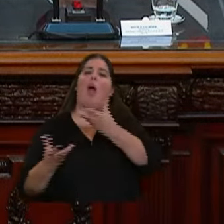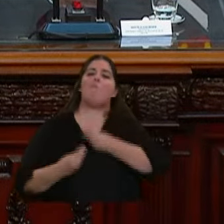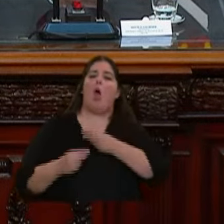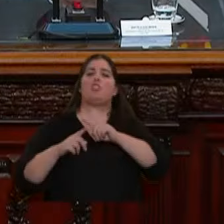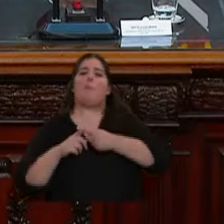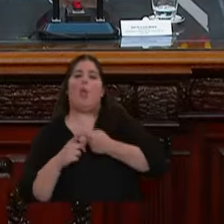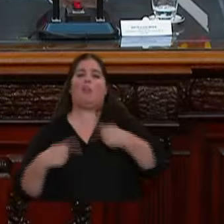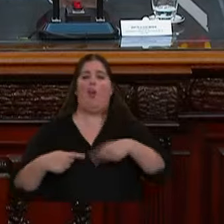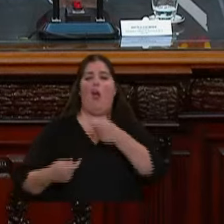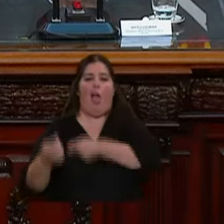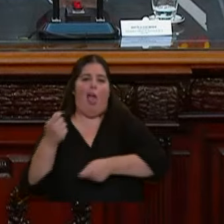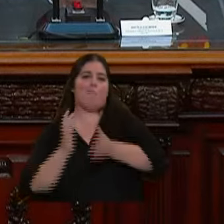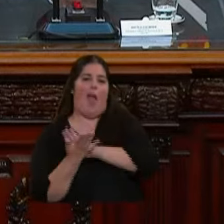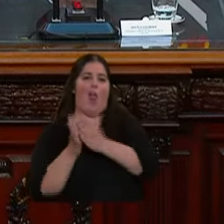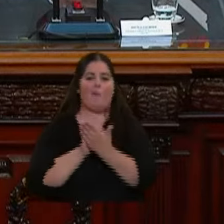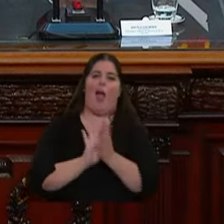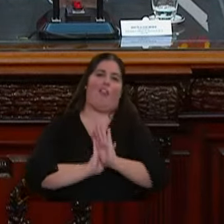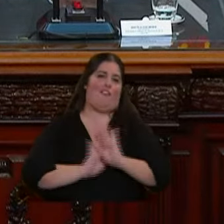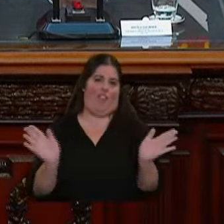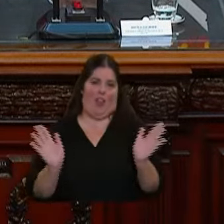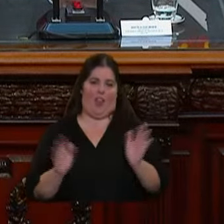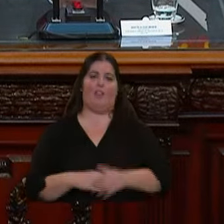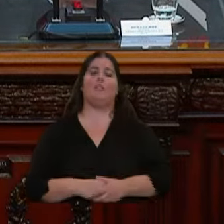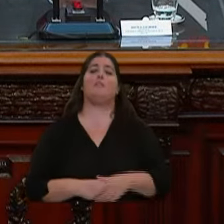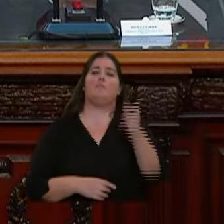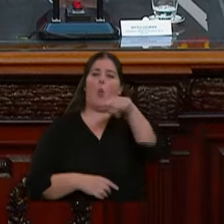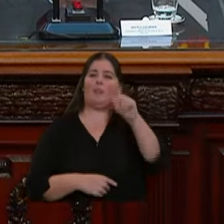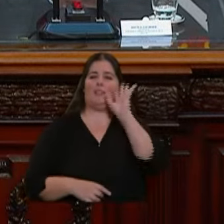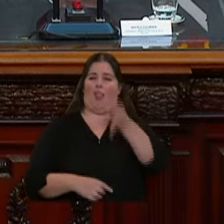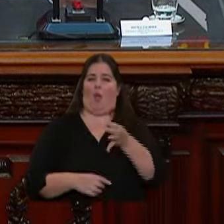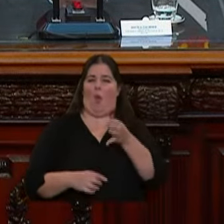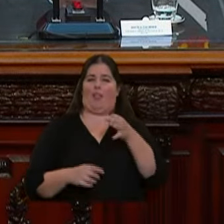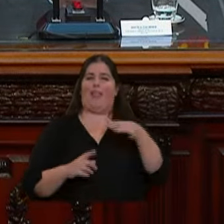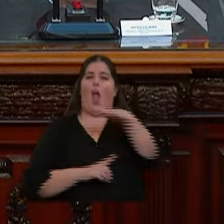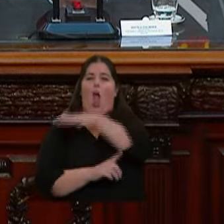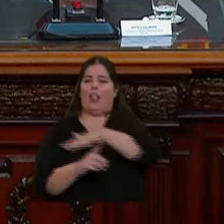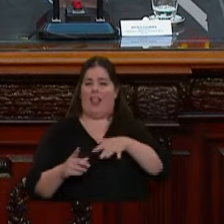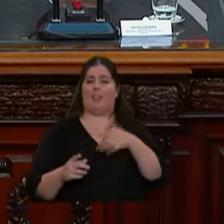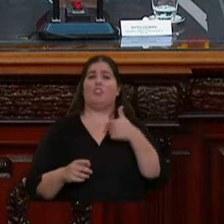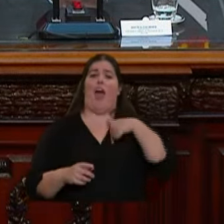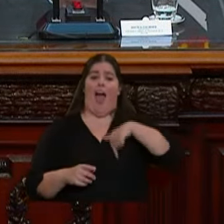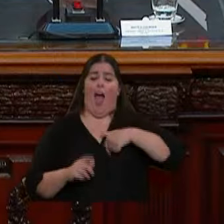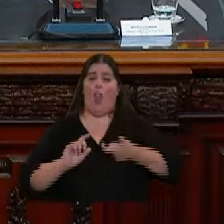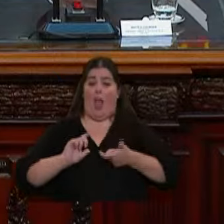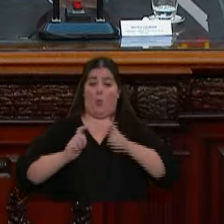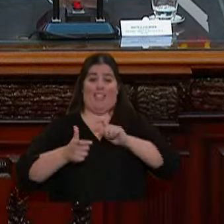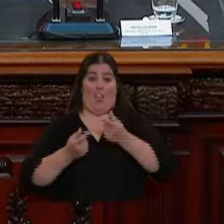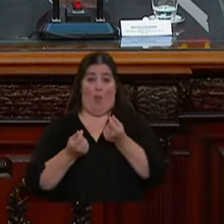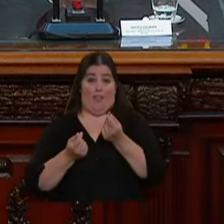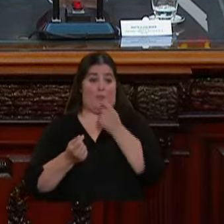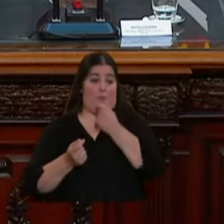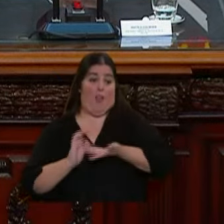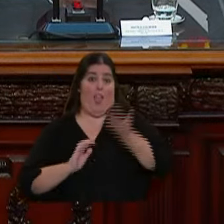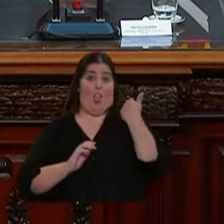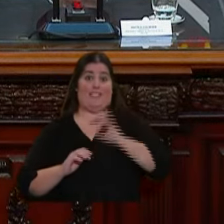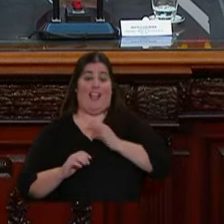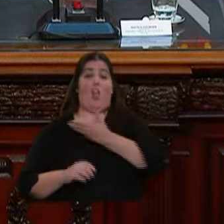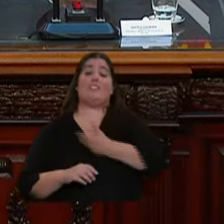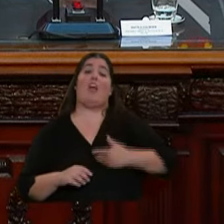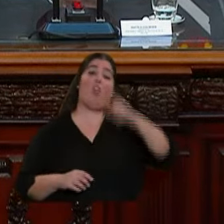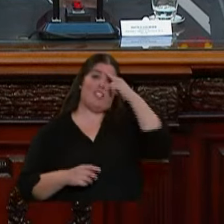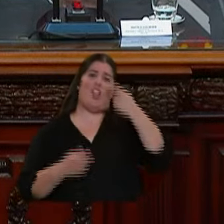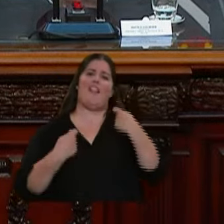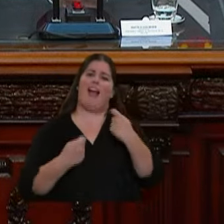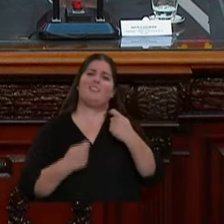políticos. Para que dimensionen de qué se trata, si lo actualizamos al valor de hoy, el año pasado el Estado Nacional